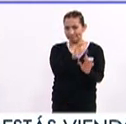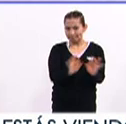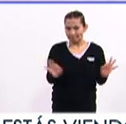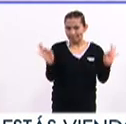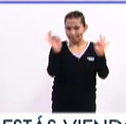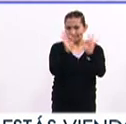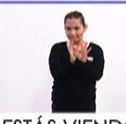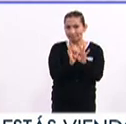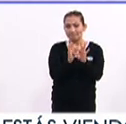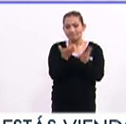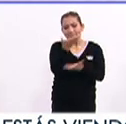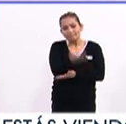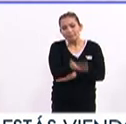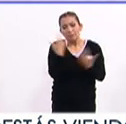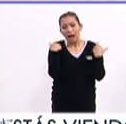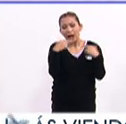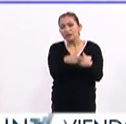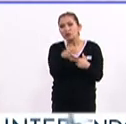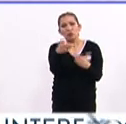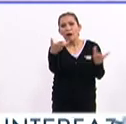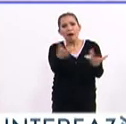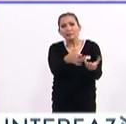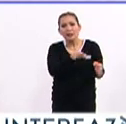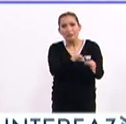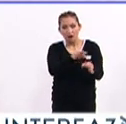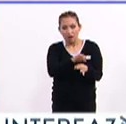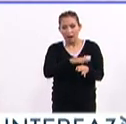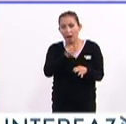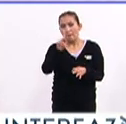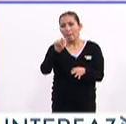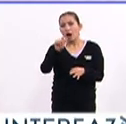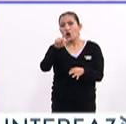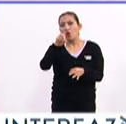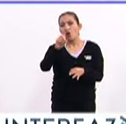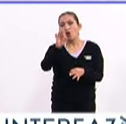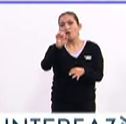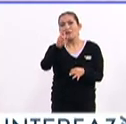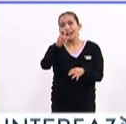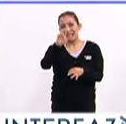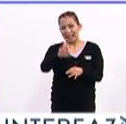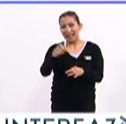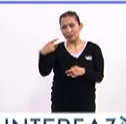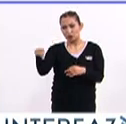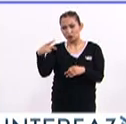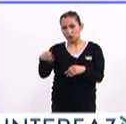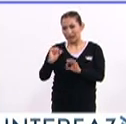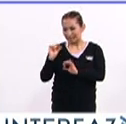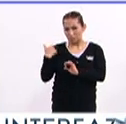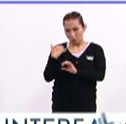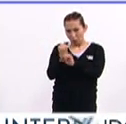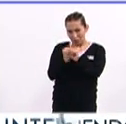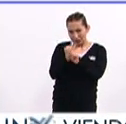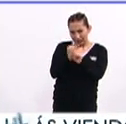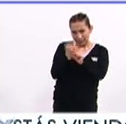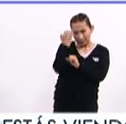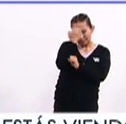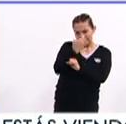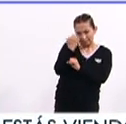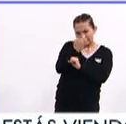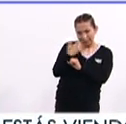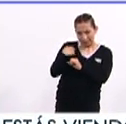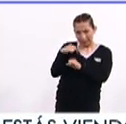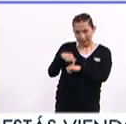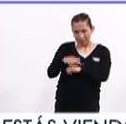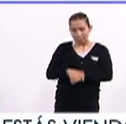muy importante, el papel de los docentes, que bueno, en la pedagogía de Paulo Freire, como lo vimos en estos breves reportajes y reflexiones iniciales